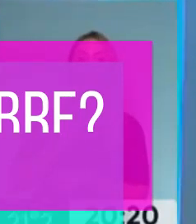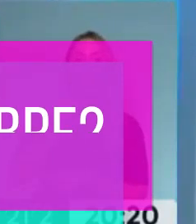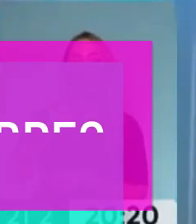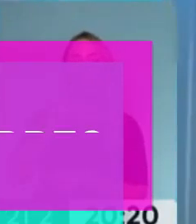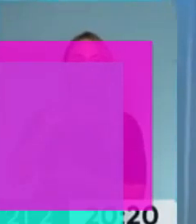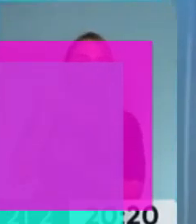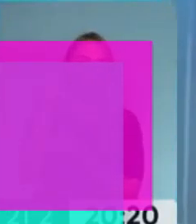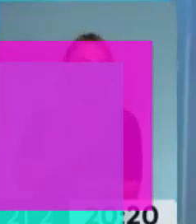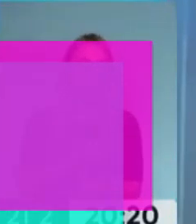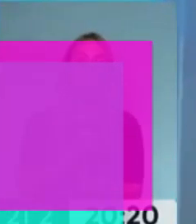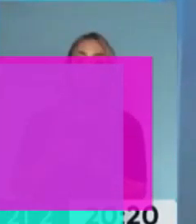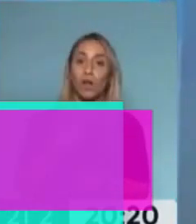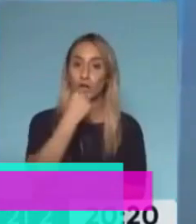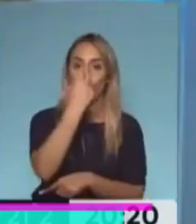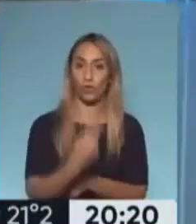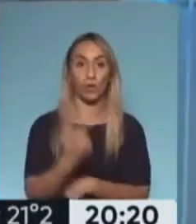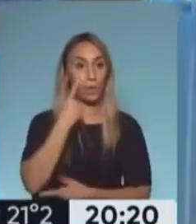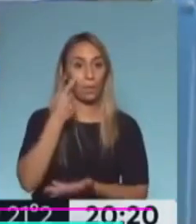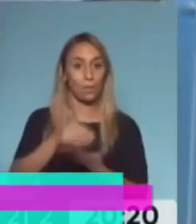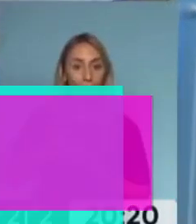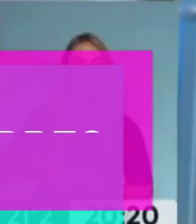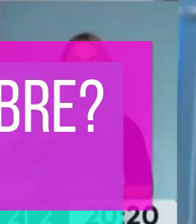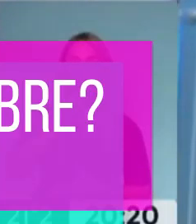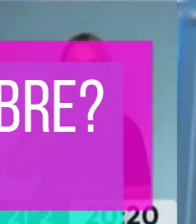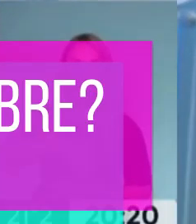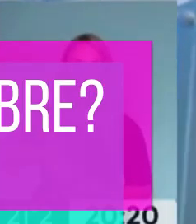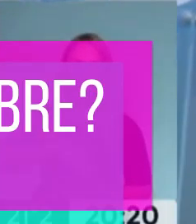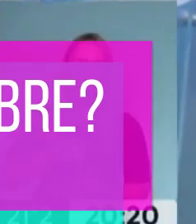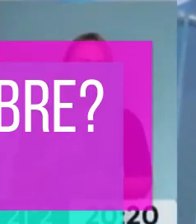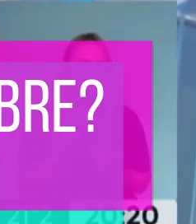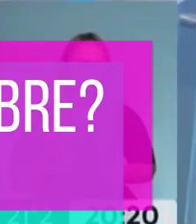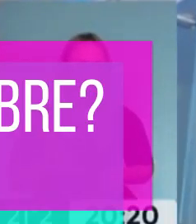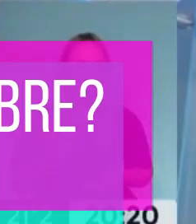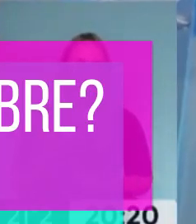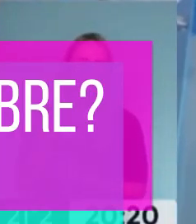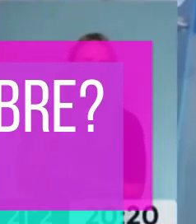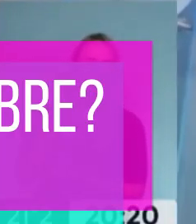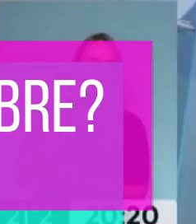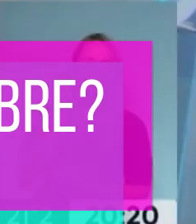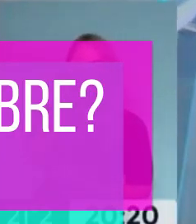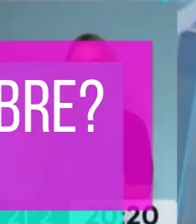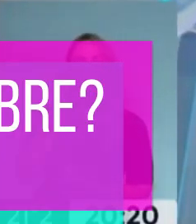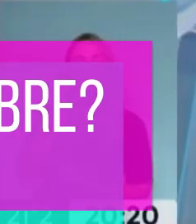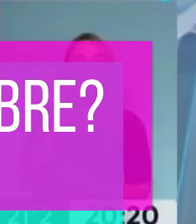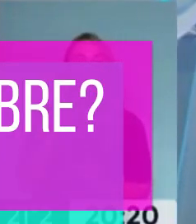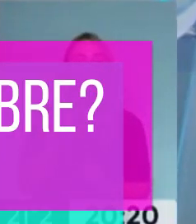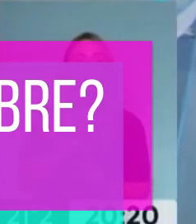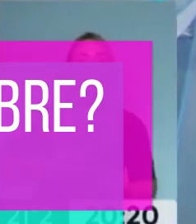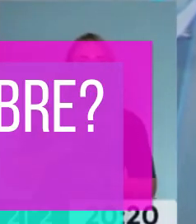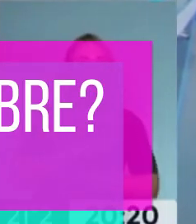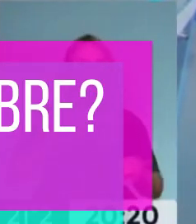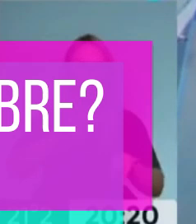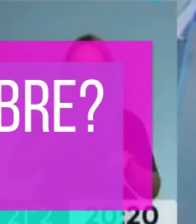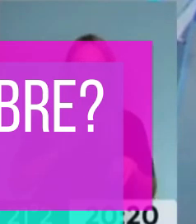un bono a los adultos mayores. Una de las primeras medidas analizadas tras los comicios fueron un aumento a jubilados y pensionados.